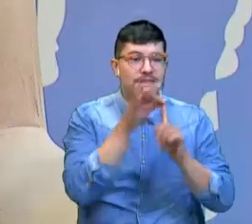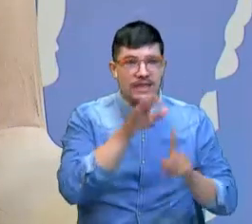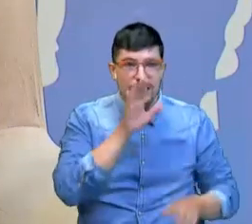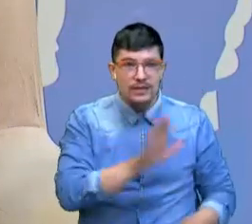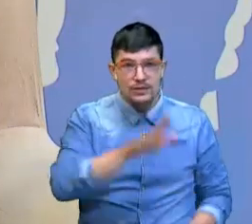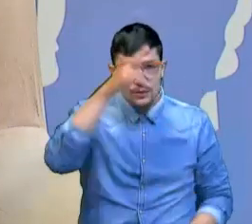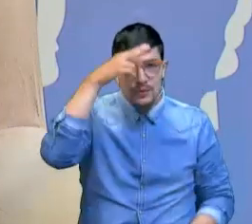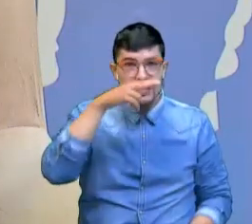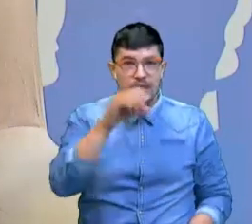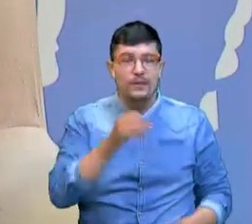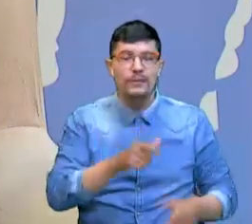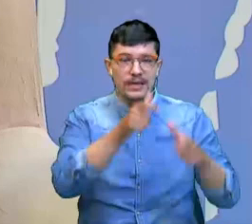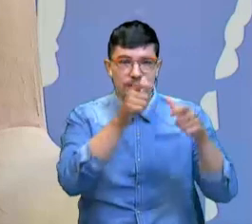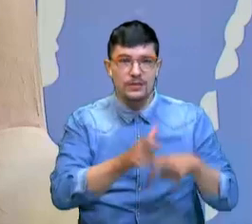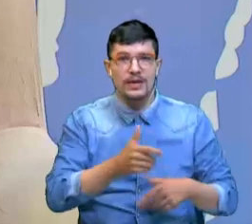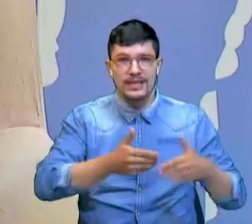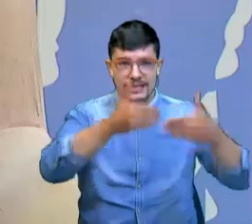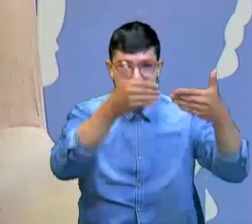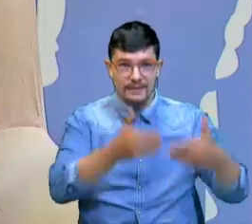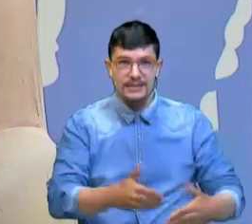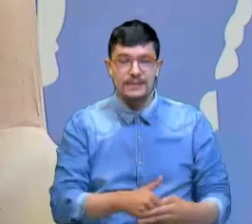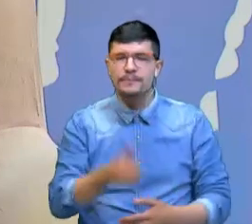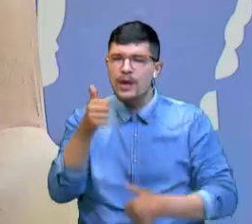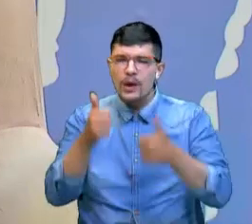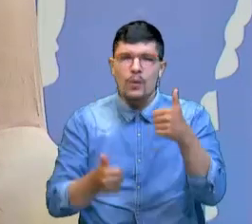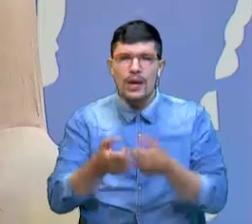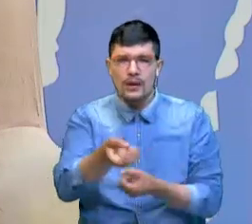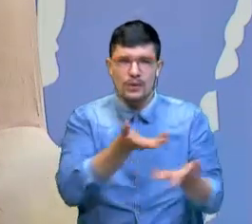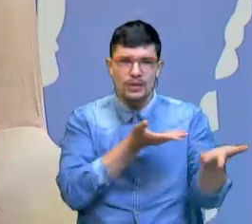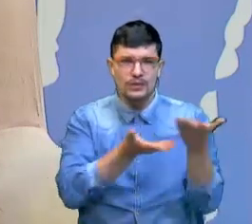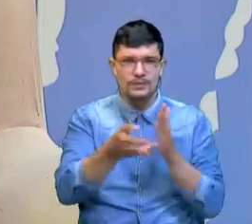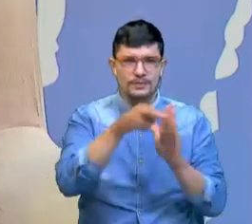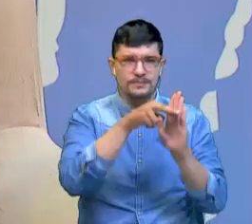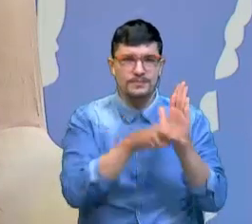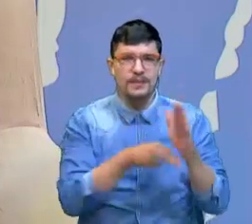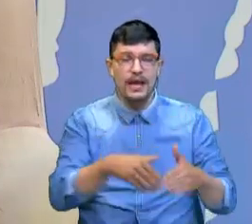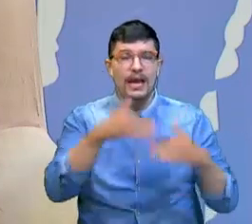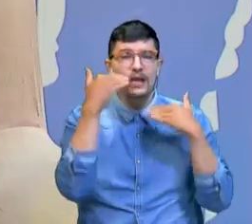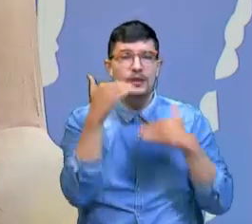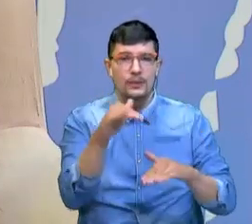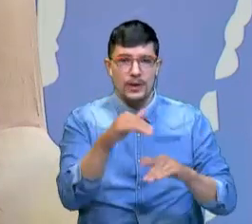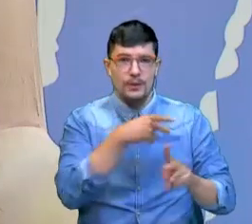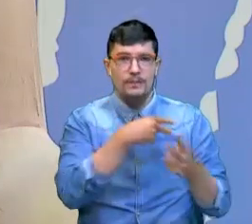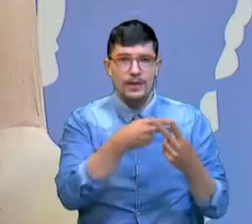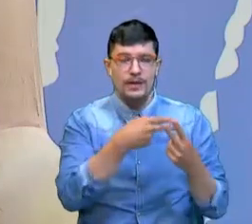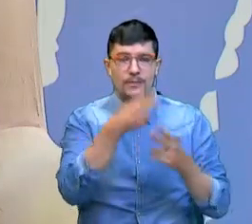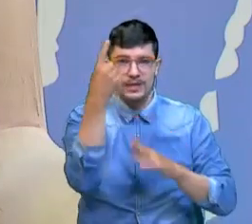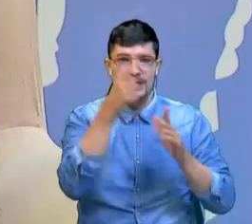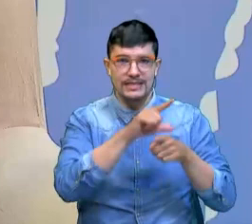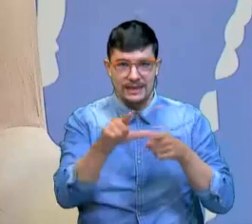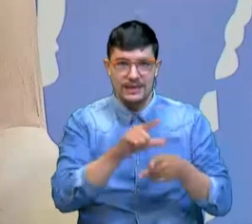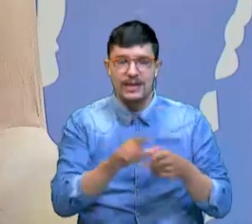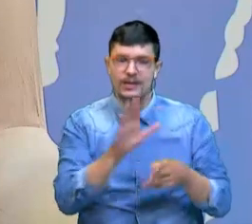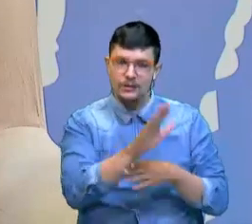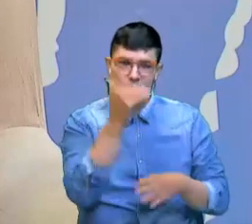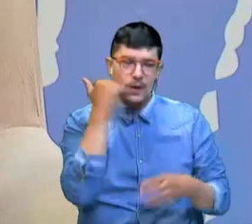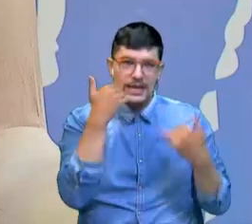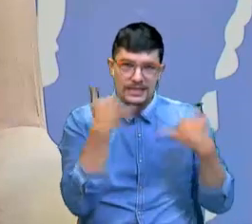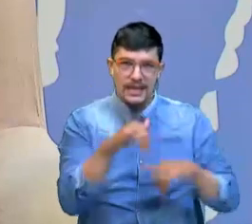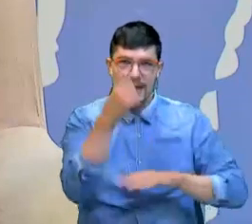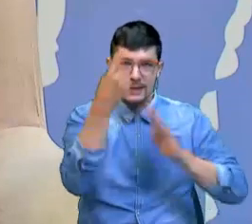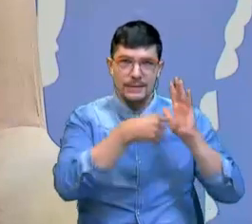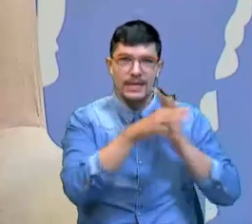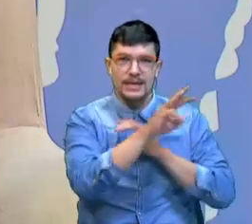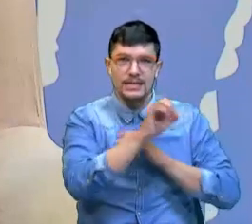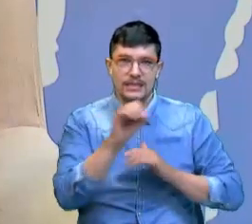inválido. ¿Cuáles son las condiciones o requisitos? El número mínimo de semanas, 1.300 las tiene Sandra.